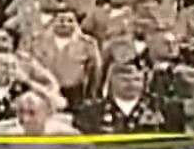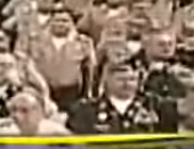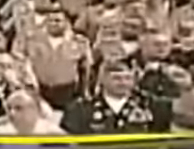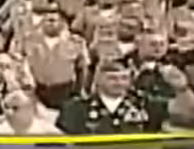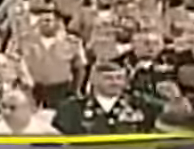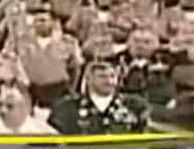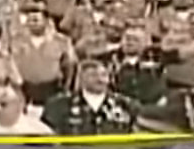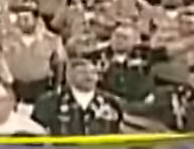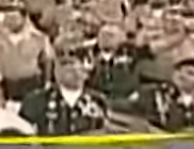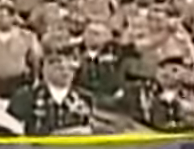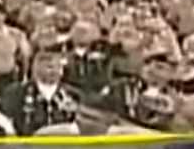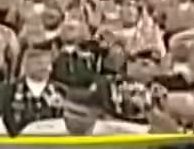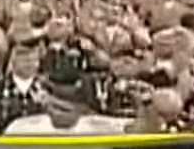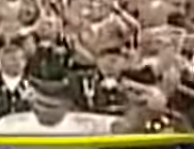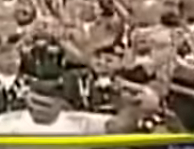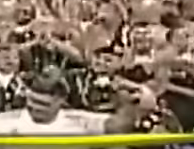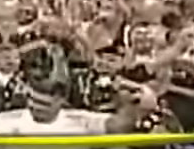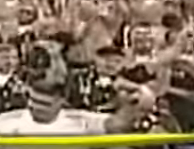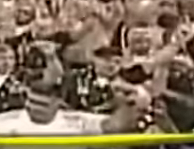¡Viva! ¡Hasta la victoria siempre!